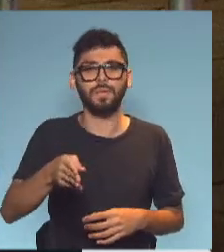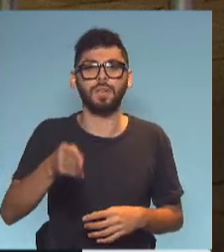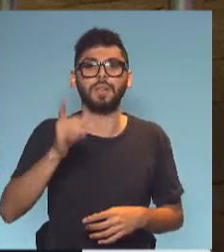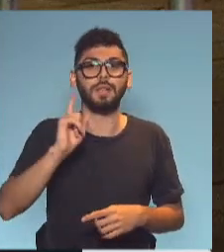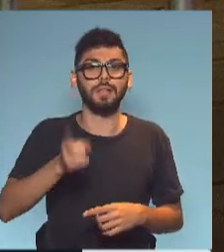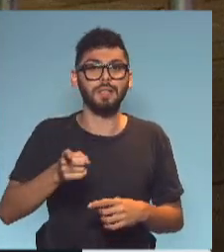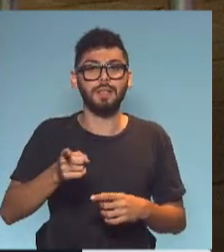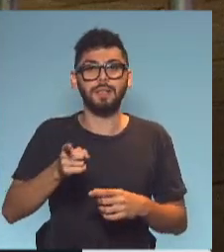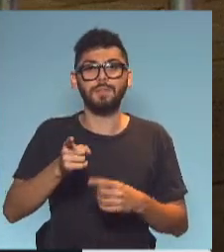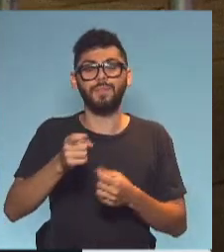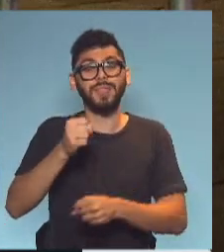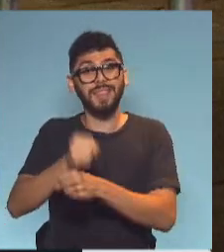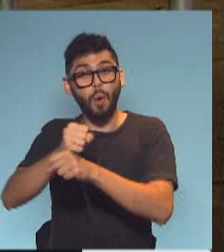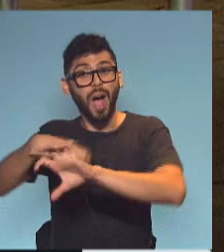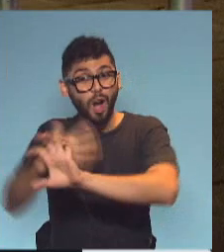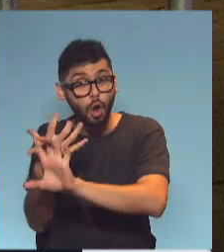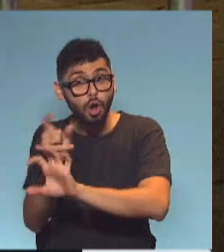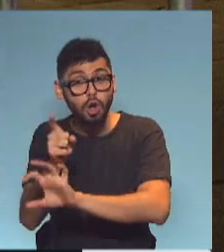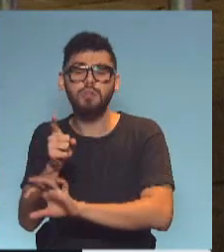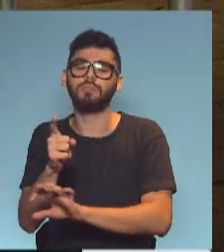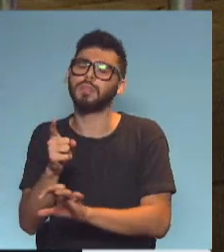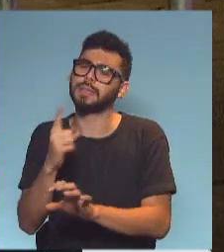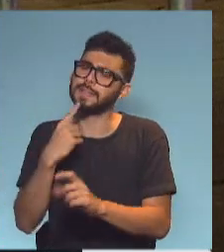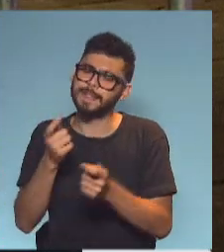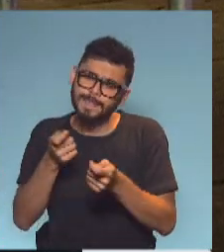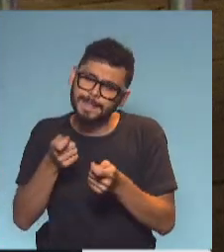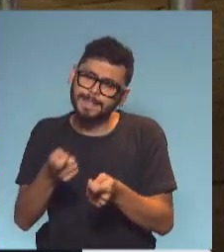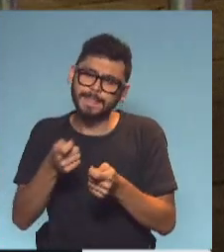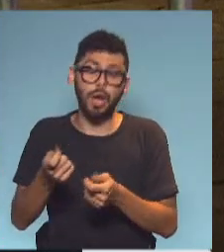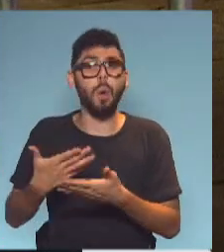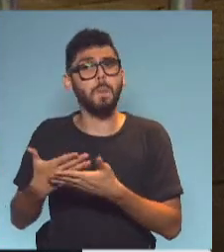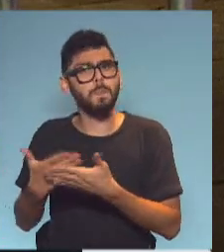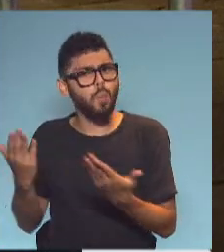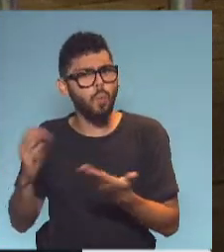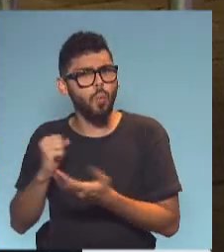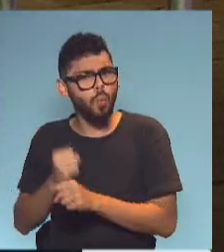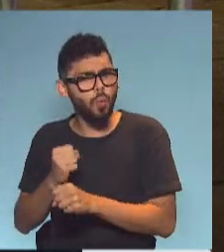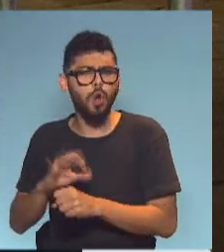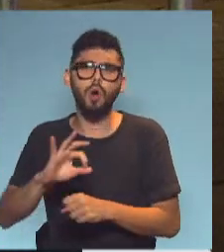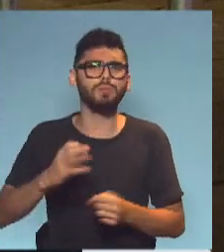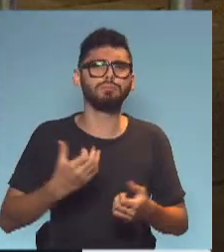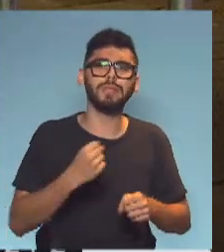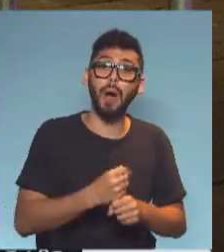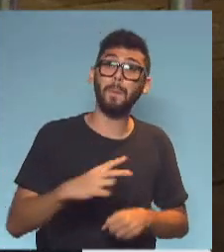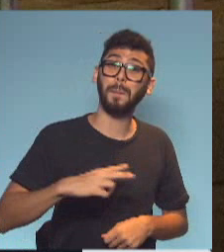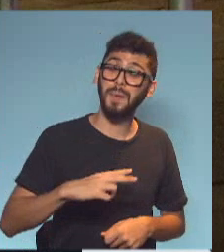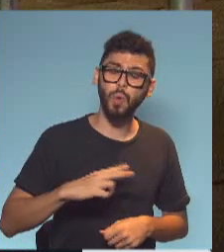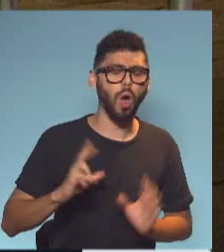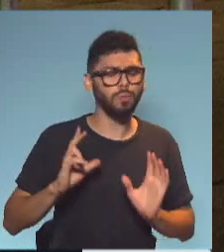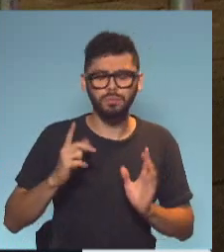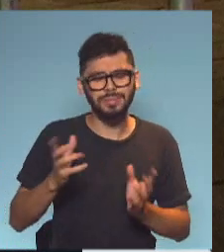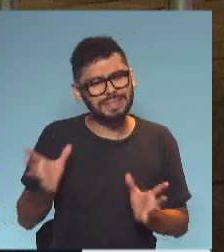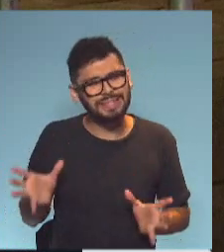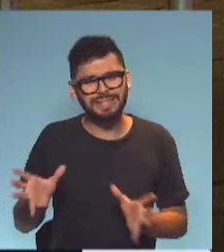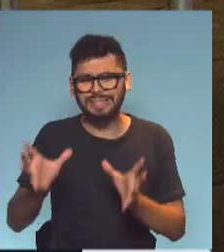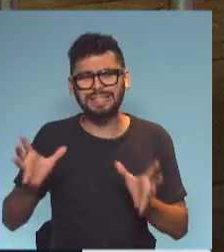al trabajo remoto, se va a seguir insistiendo tanto en lo público como en lo privado, la recomendación para que en la medida